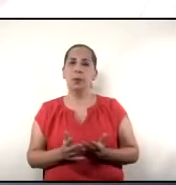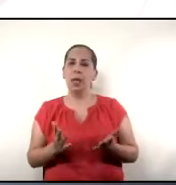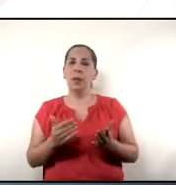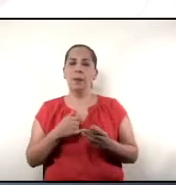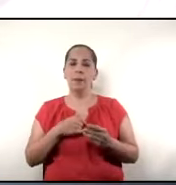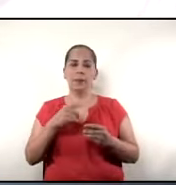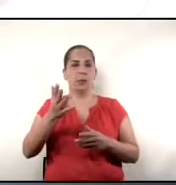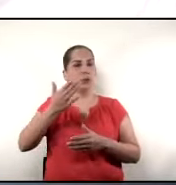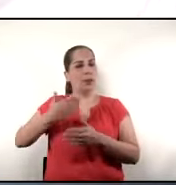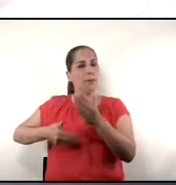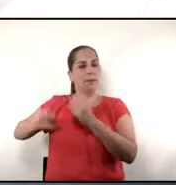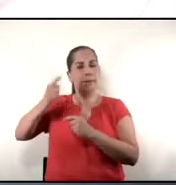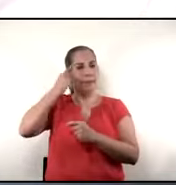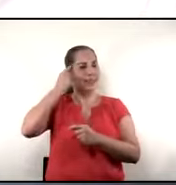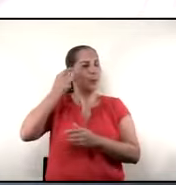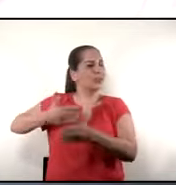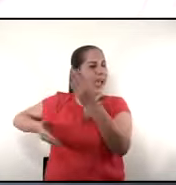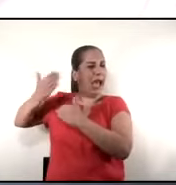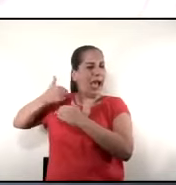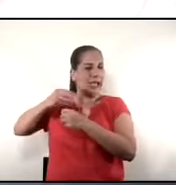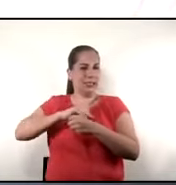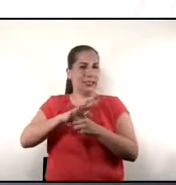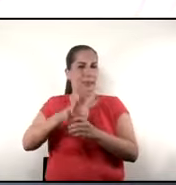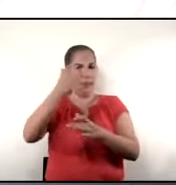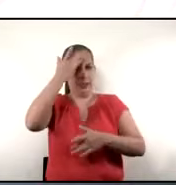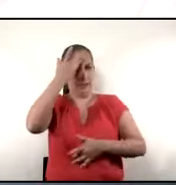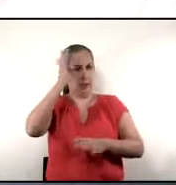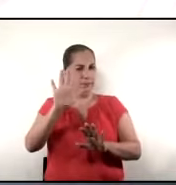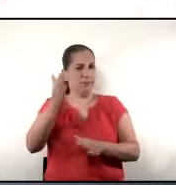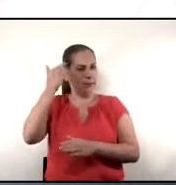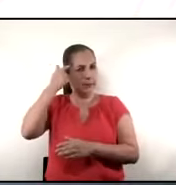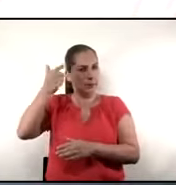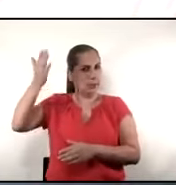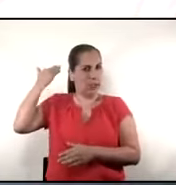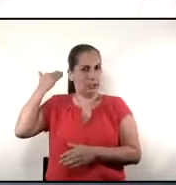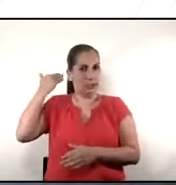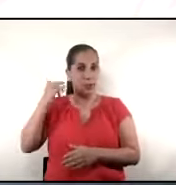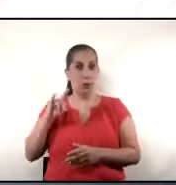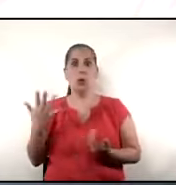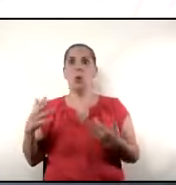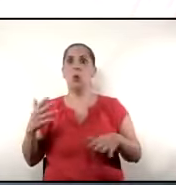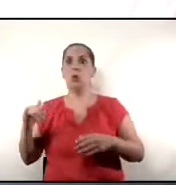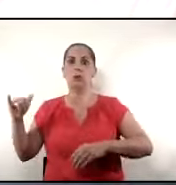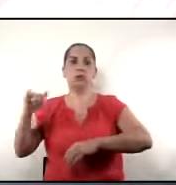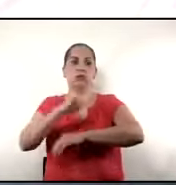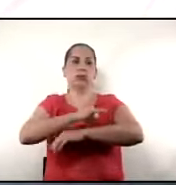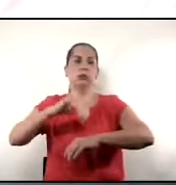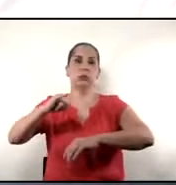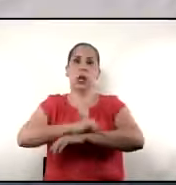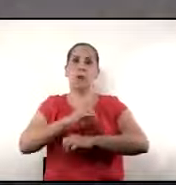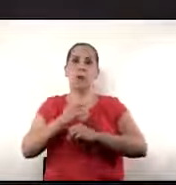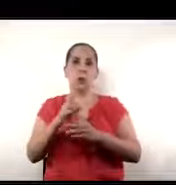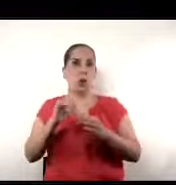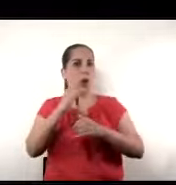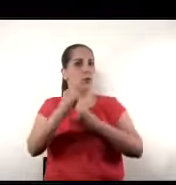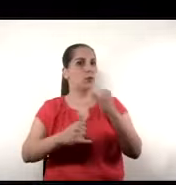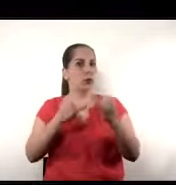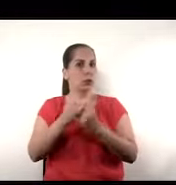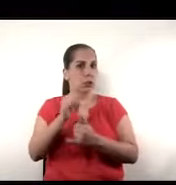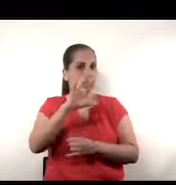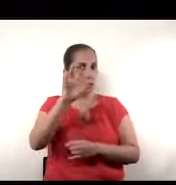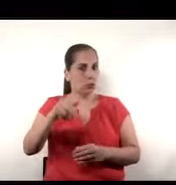Transportémonos antes de la pandemia, ¿verdad? El crecimiento que estaba teniendo el tráfico aéreo internacional y el crecimiento que estaba teniendo el tráfico